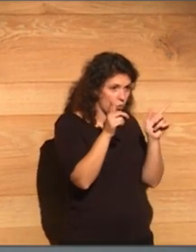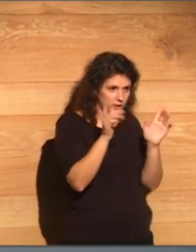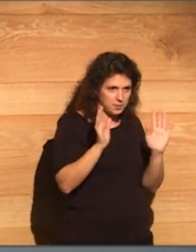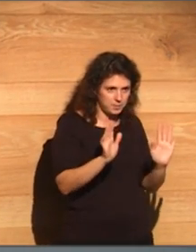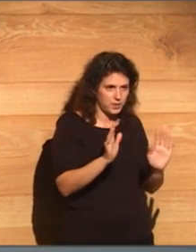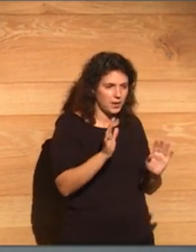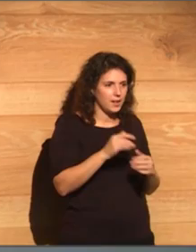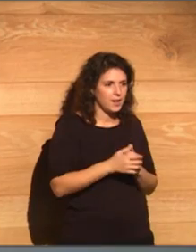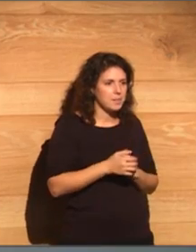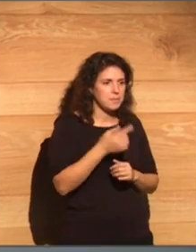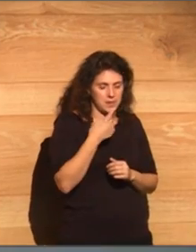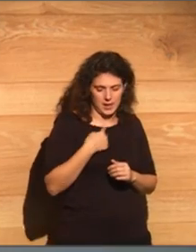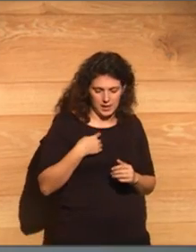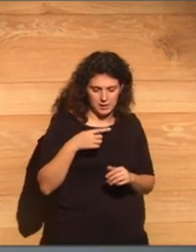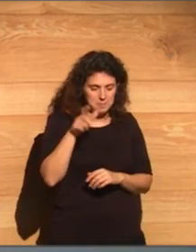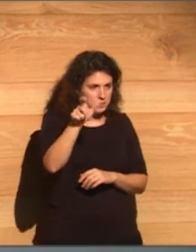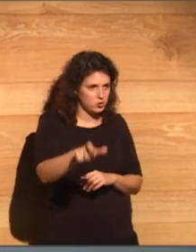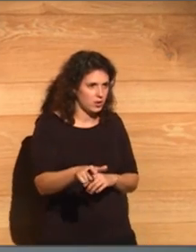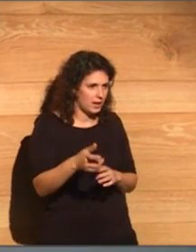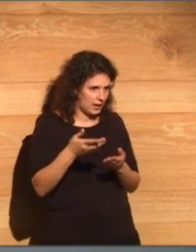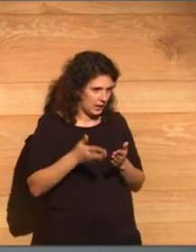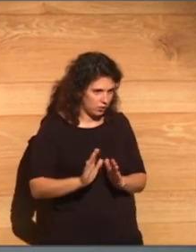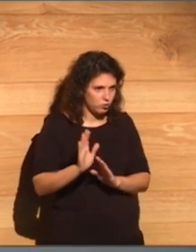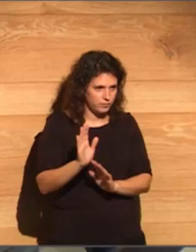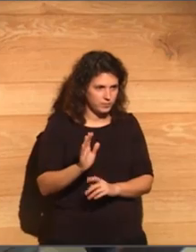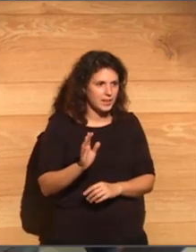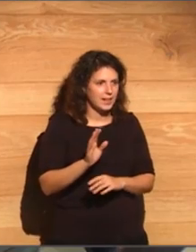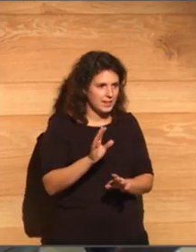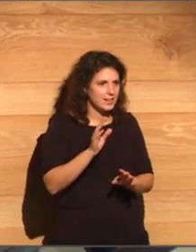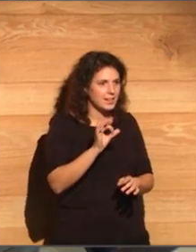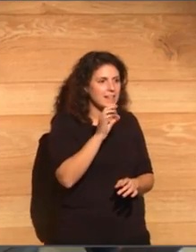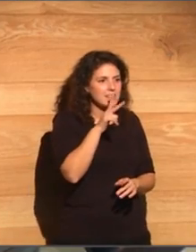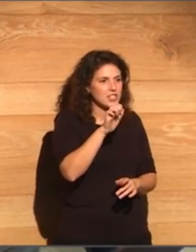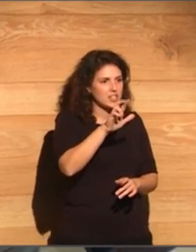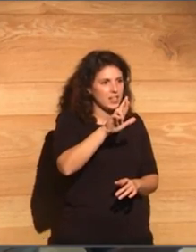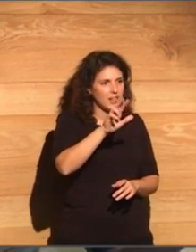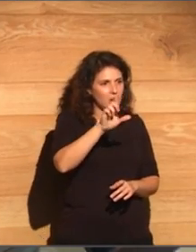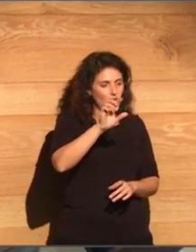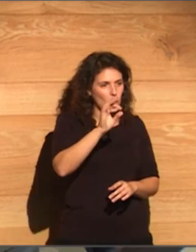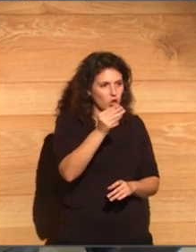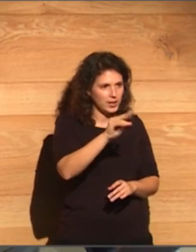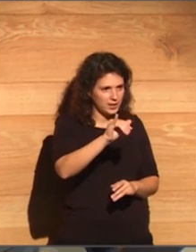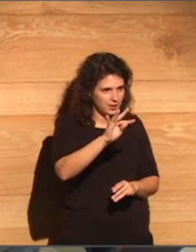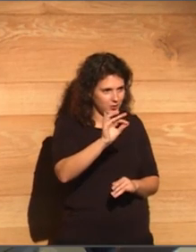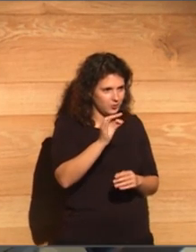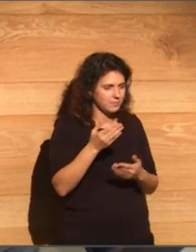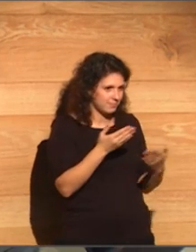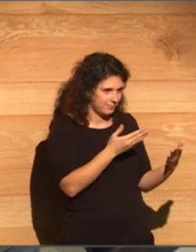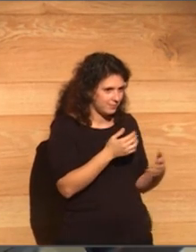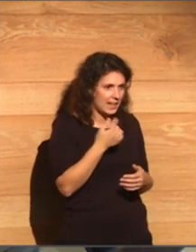hablaba, ¿vale? Y dice el chaval, me dice el hijo de ser loquito. Ser loquito. No se va a ser loquito, pero para darle gusto a Juan. Dice ser loquito. Me